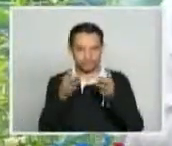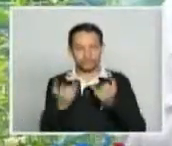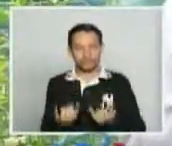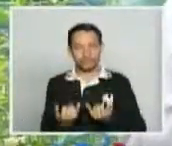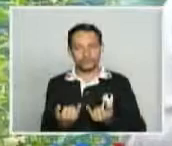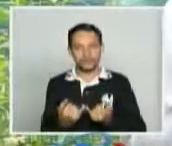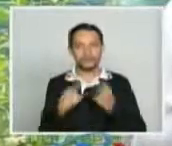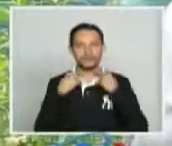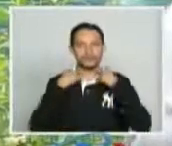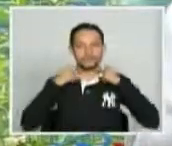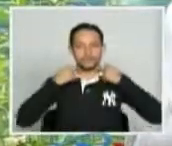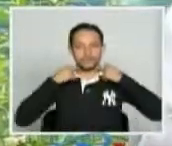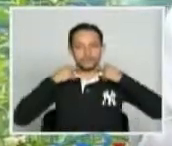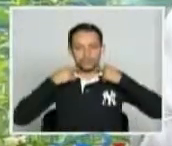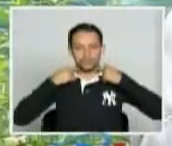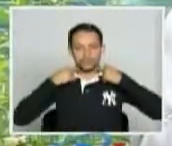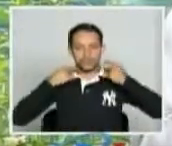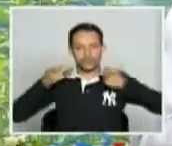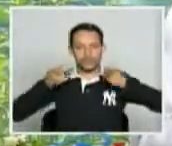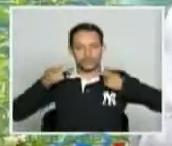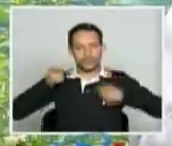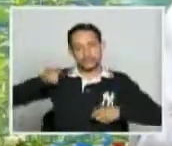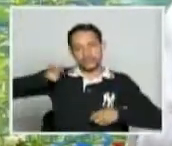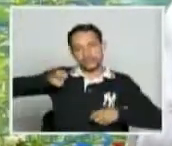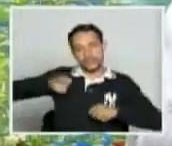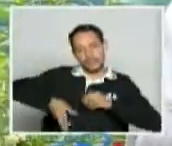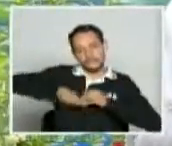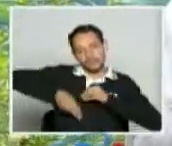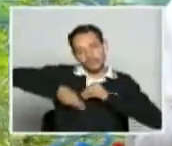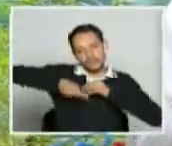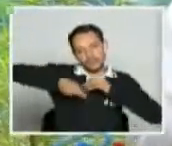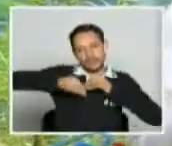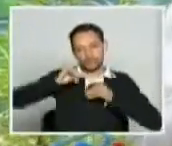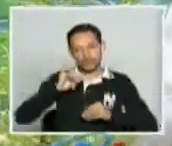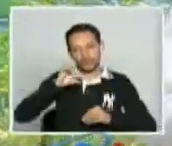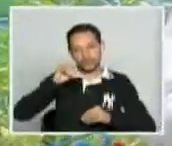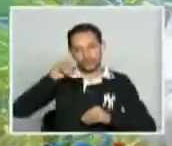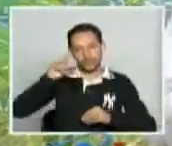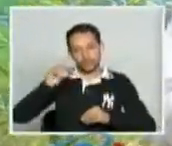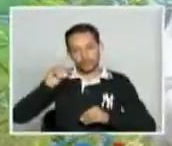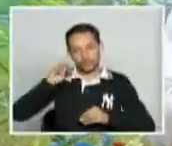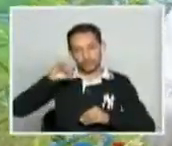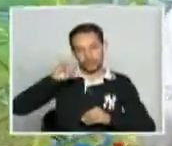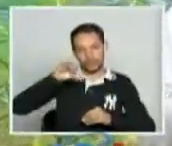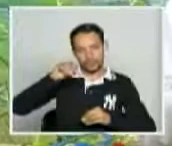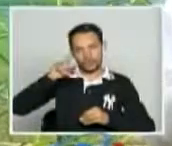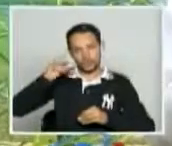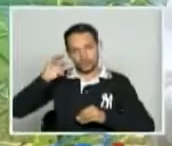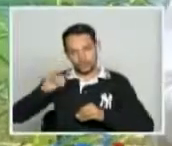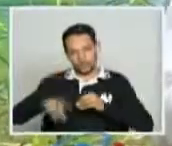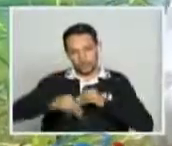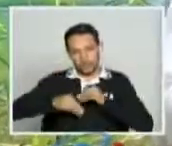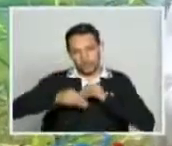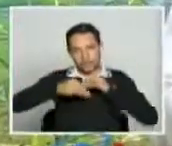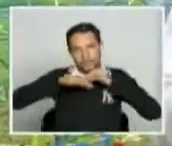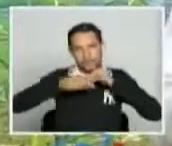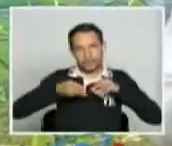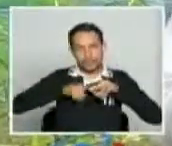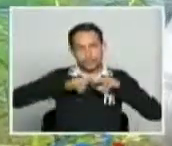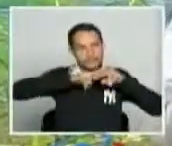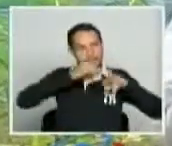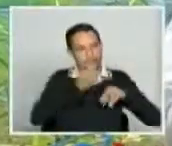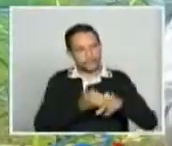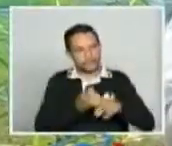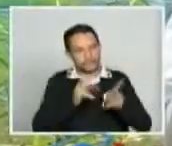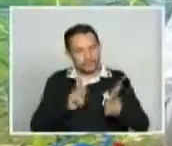tiroides necesita yodo para funcionar. Y estas personas que están haciendo el hipertiroidismo o han